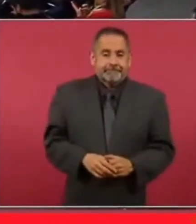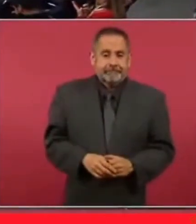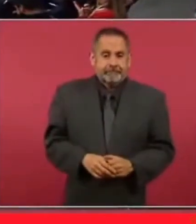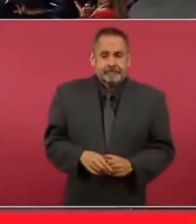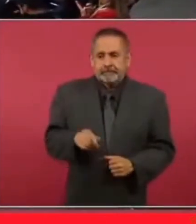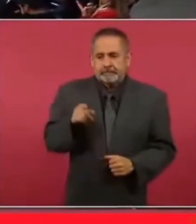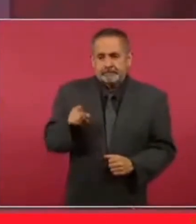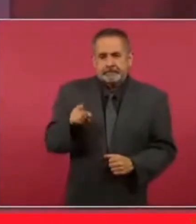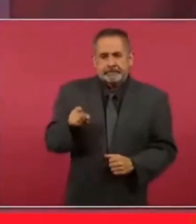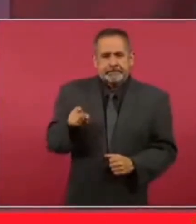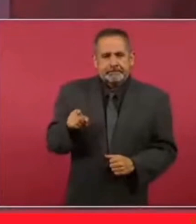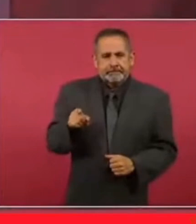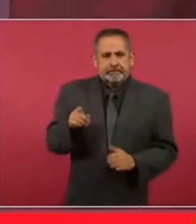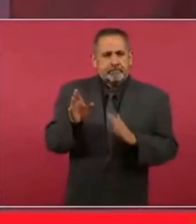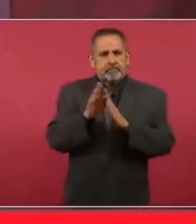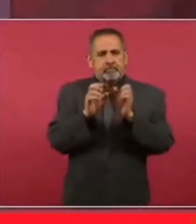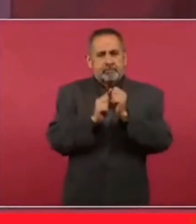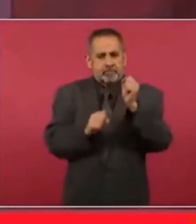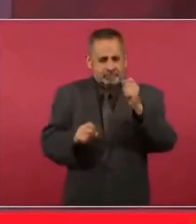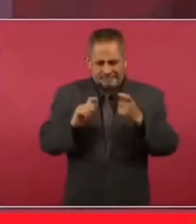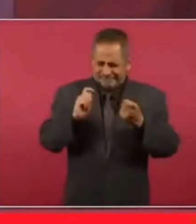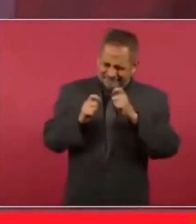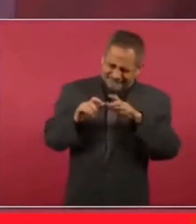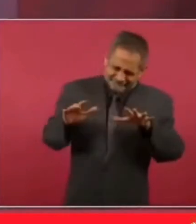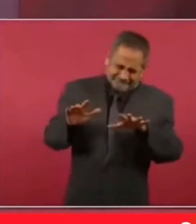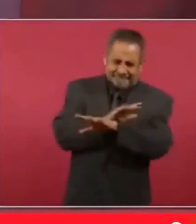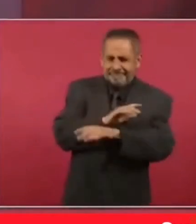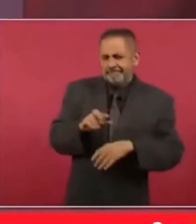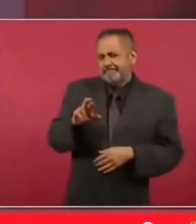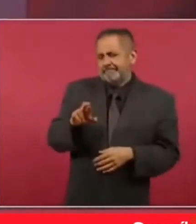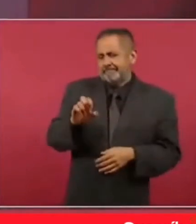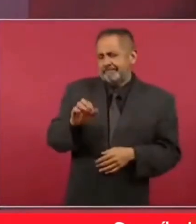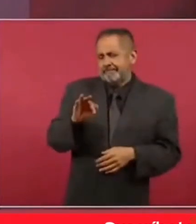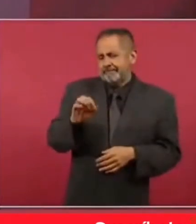fue la Constitución de la Reforma